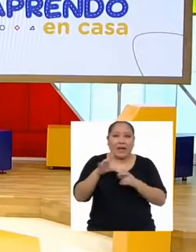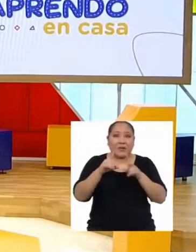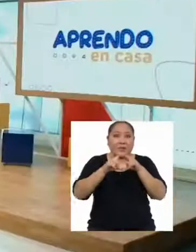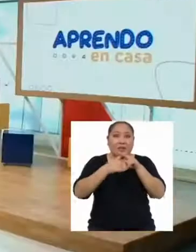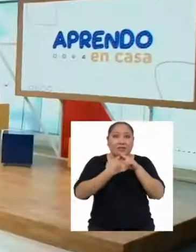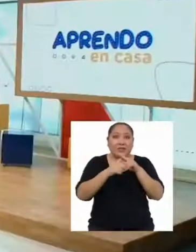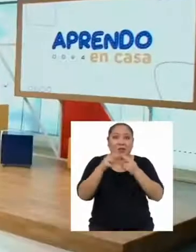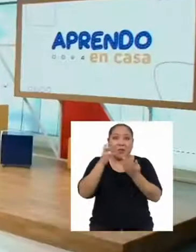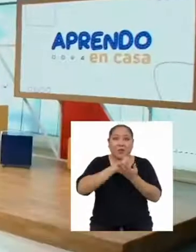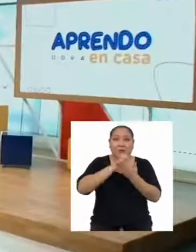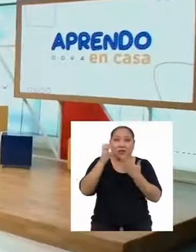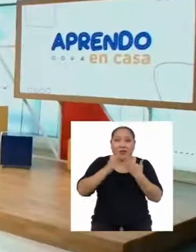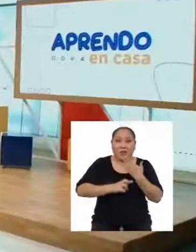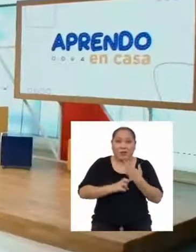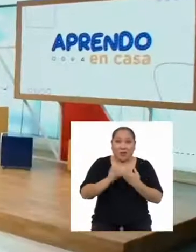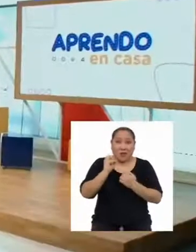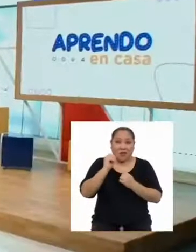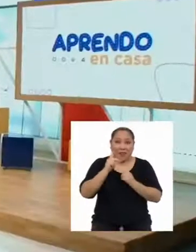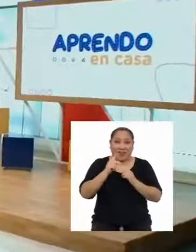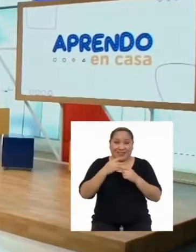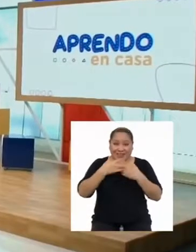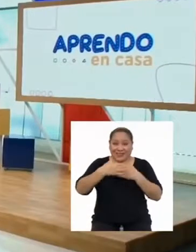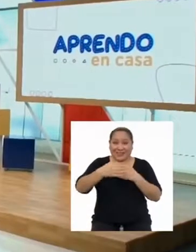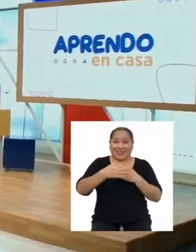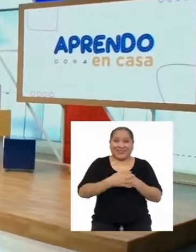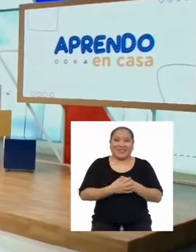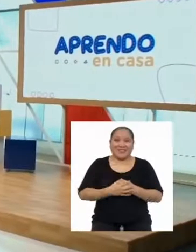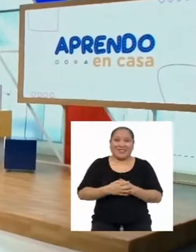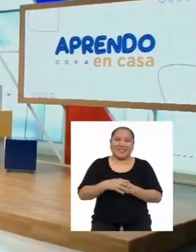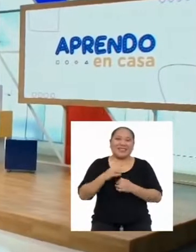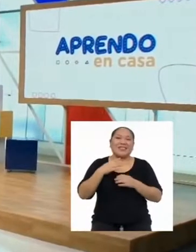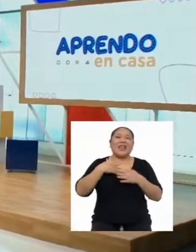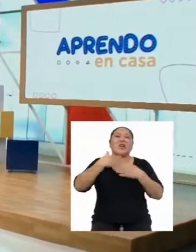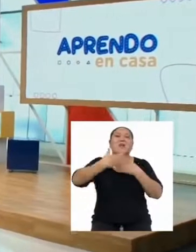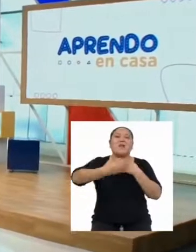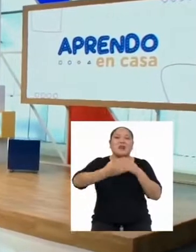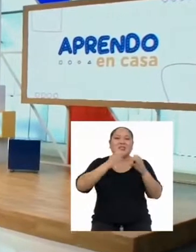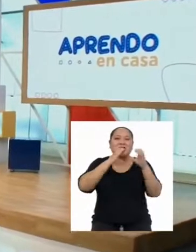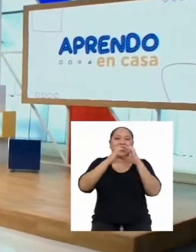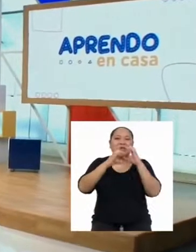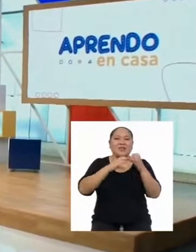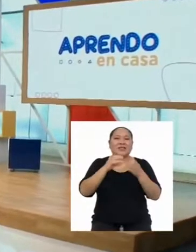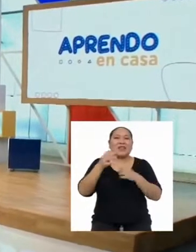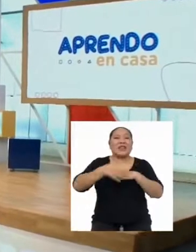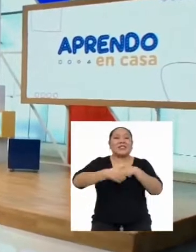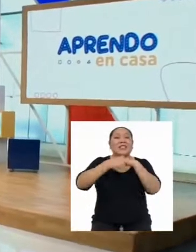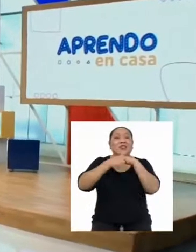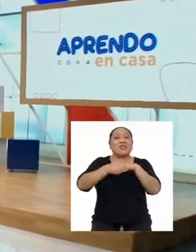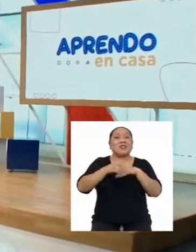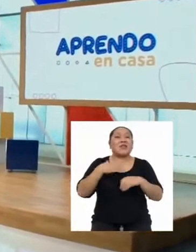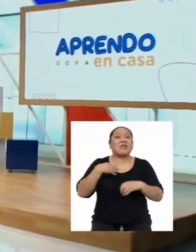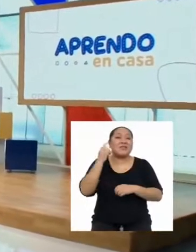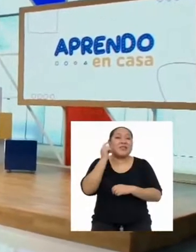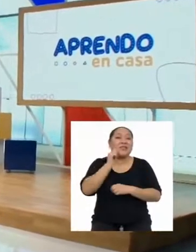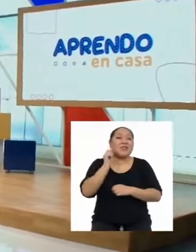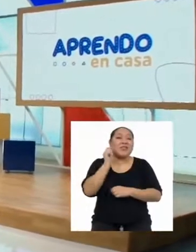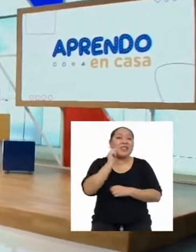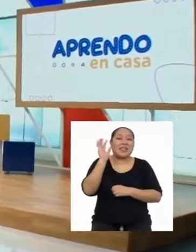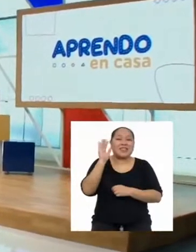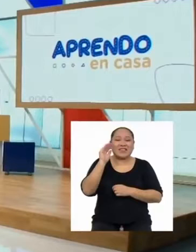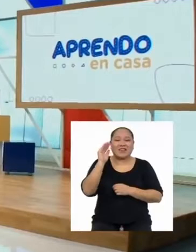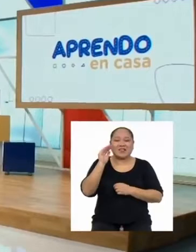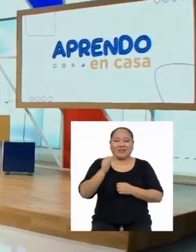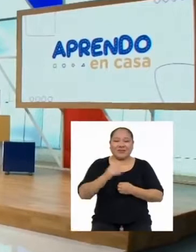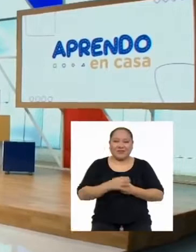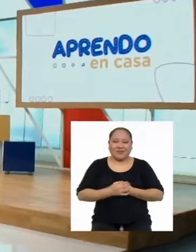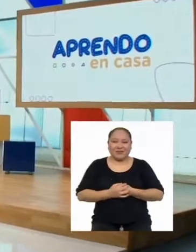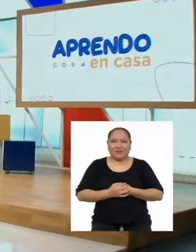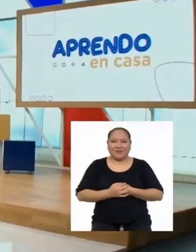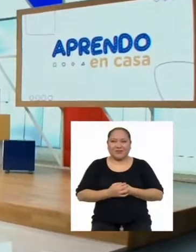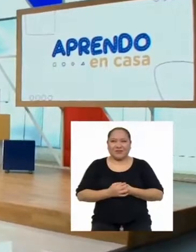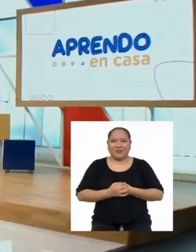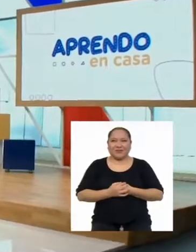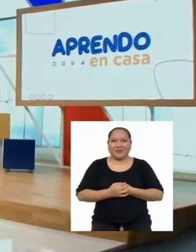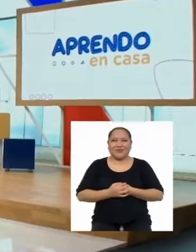el programa, sí, te dejo. Dale, conversamos. Saludos a mi tía. ¡Chao, chao!